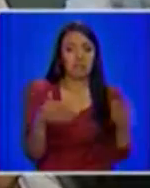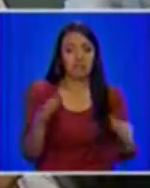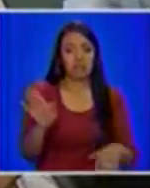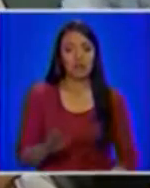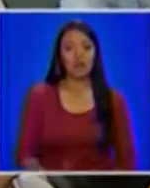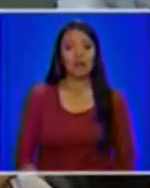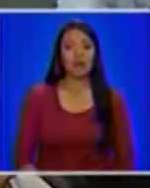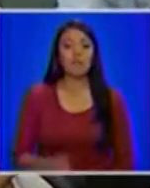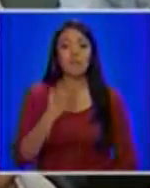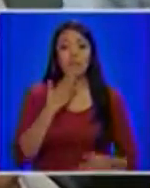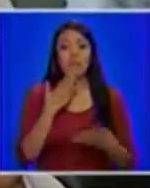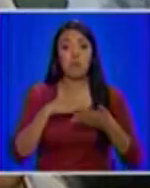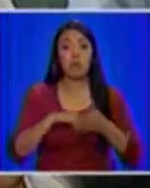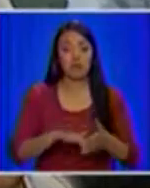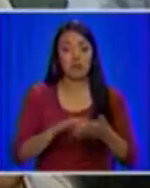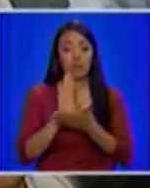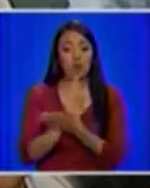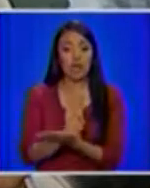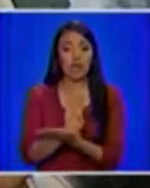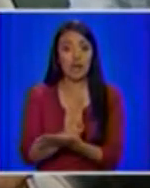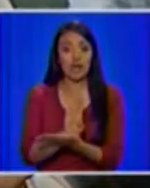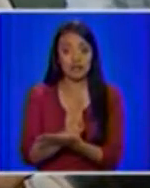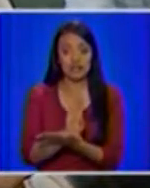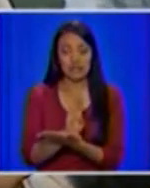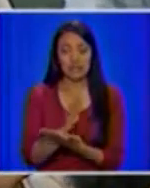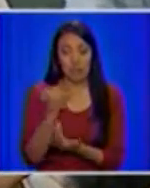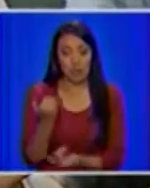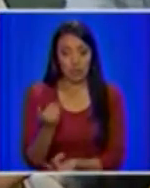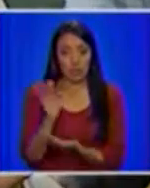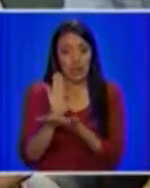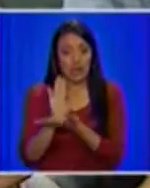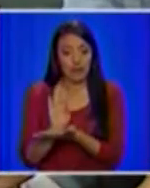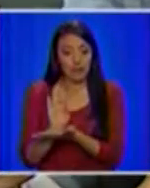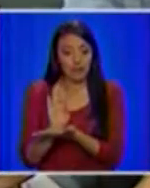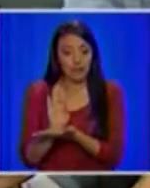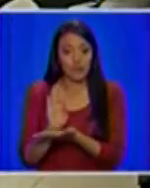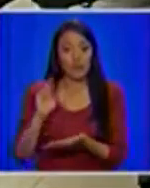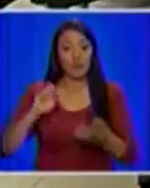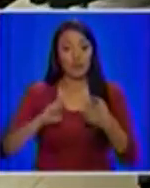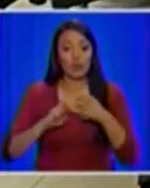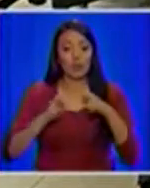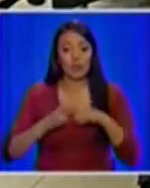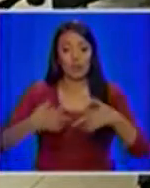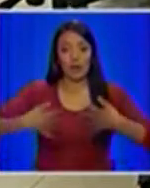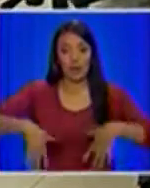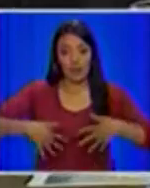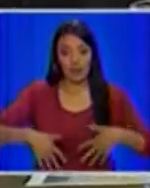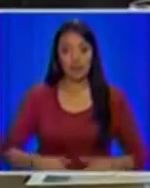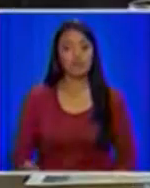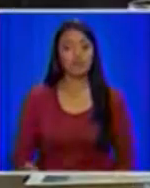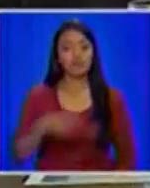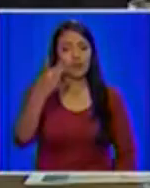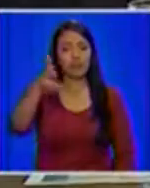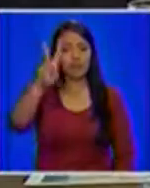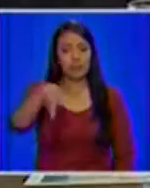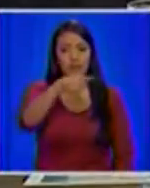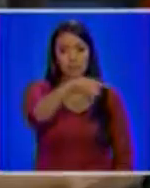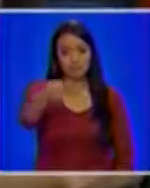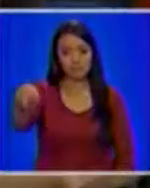ejemplo yo creo que está este momento en una crisis seria además para el consejo de transición